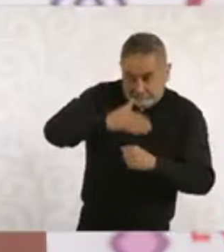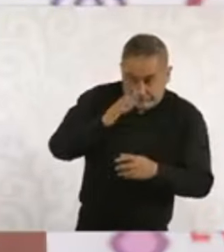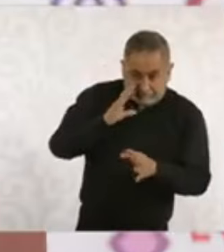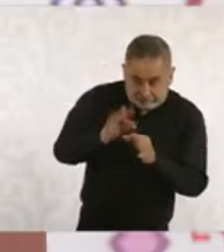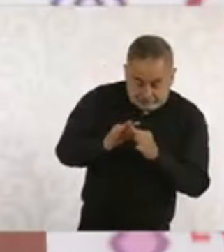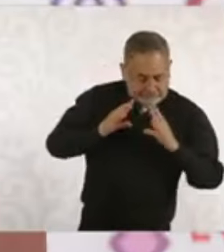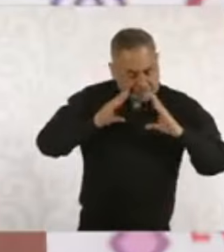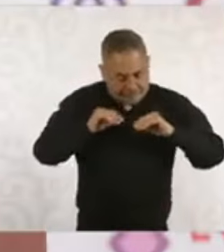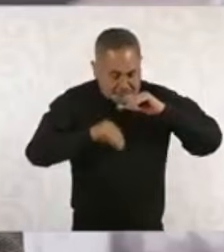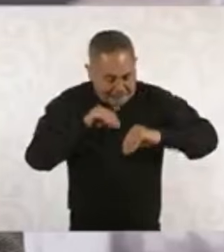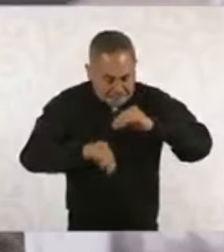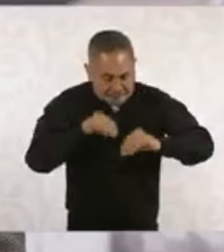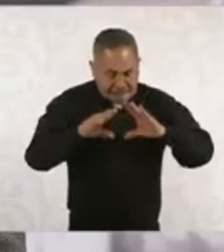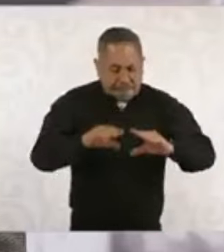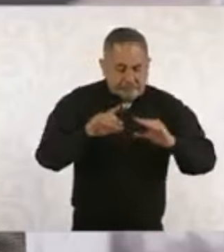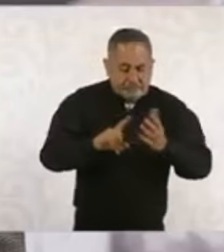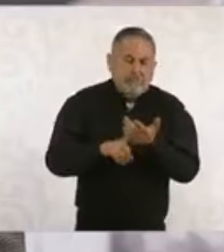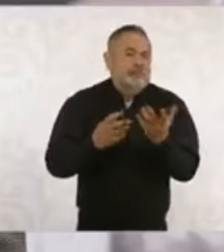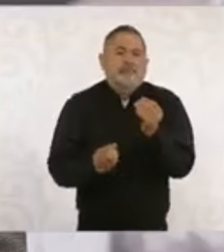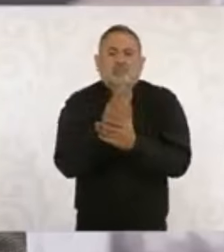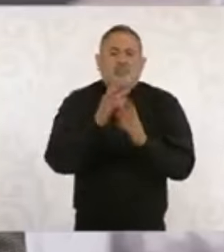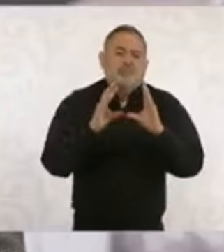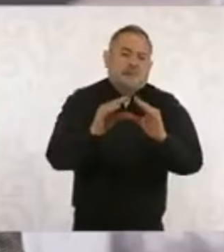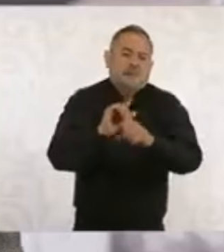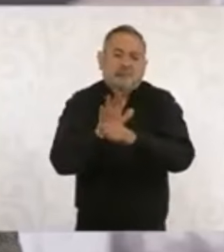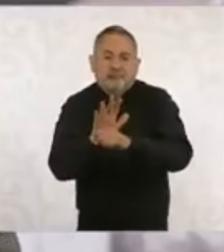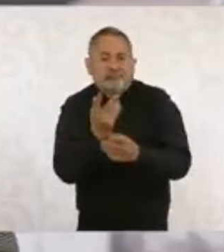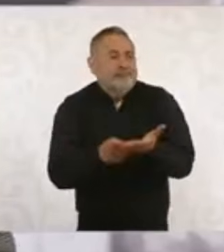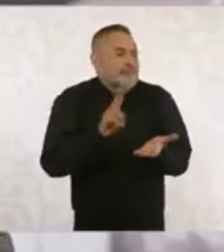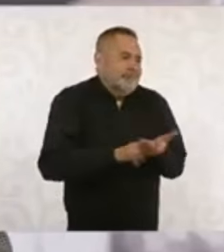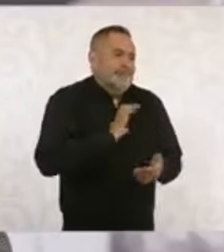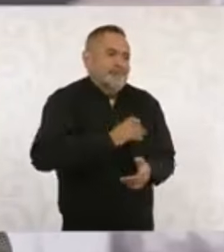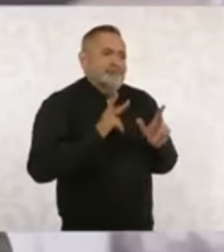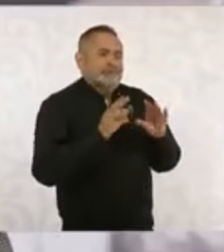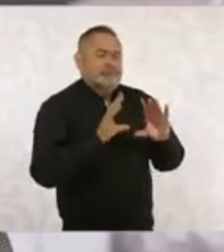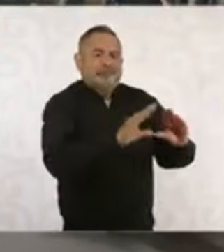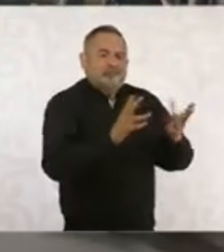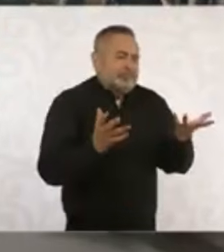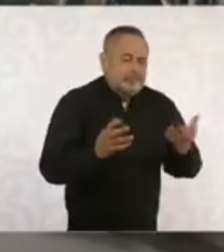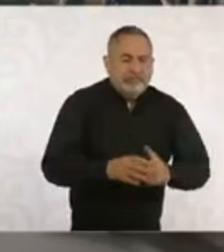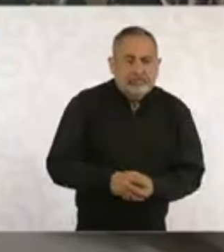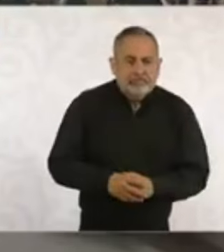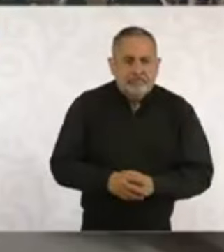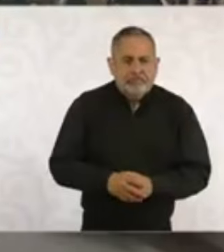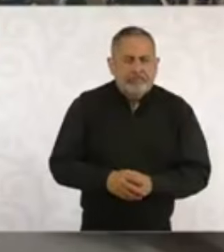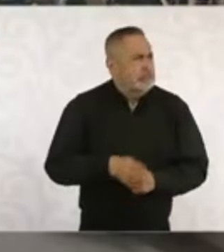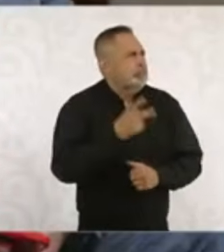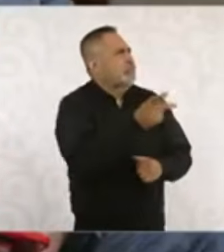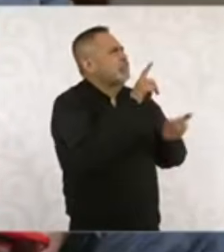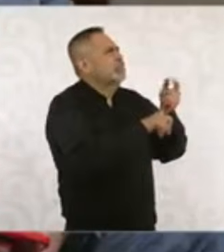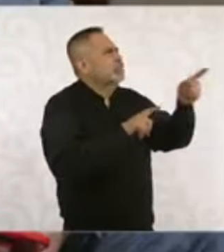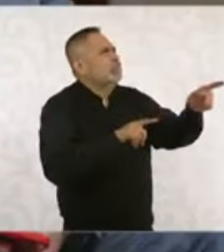aquí podremos ofrecer nuevos tipos de tratamiento para cáncer. ¿A qué se refiere, con el NRA? ¿Solo